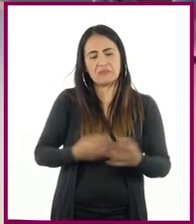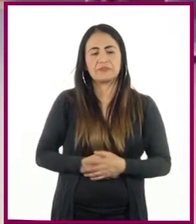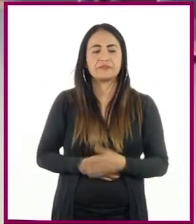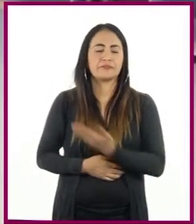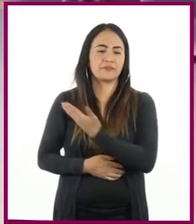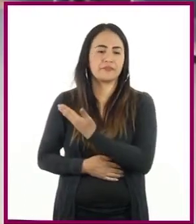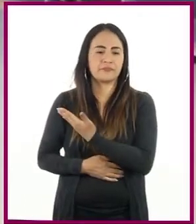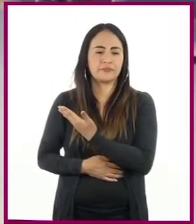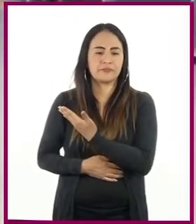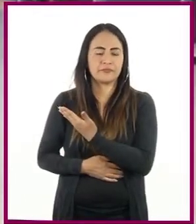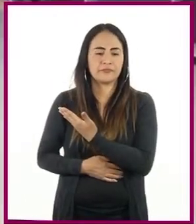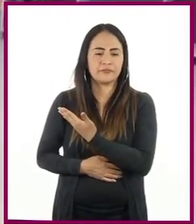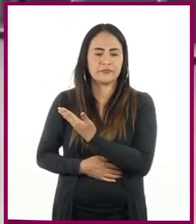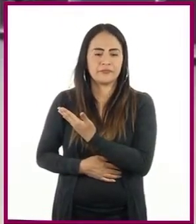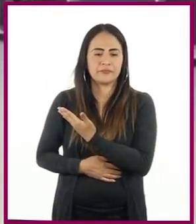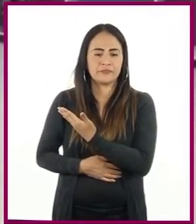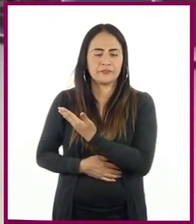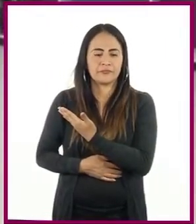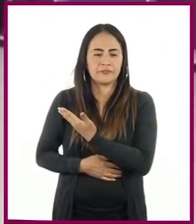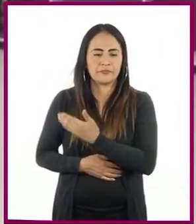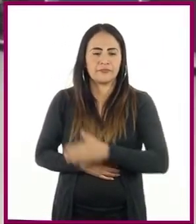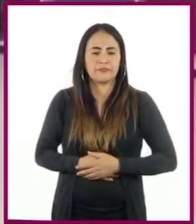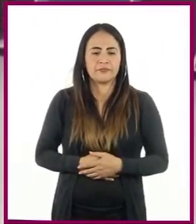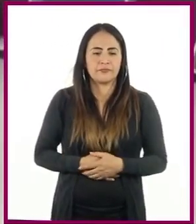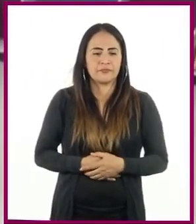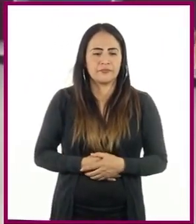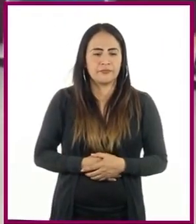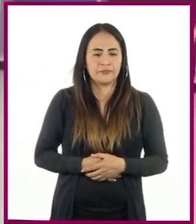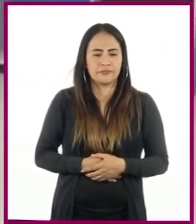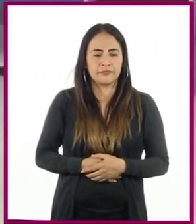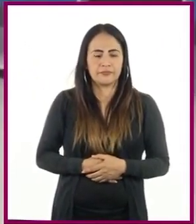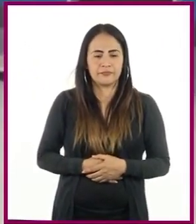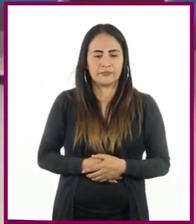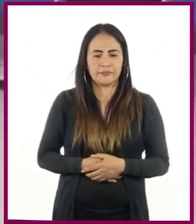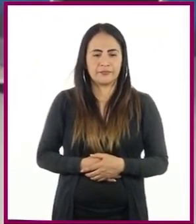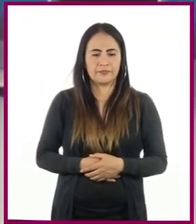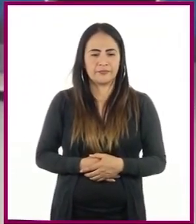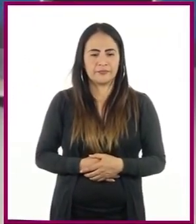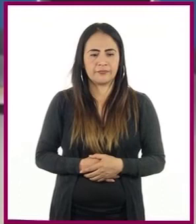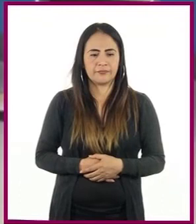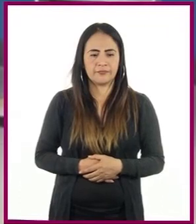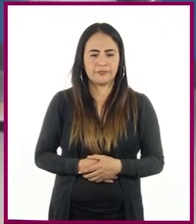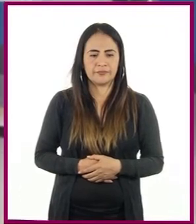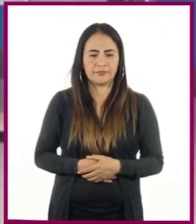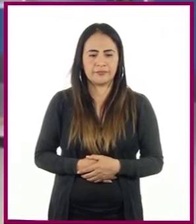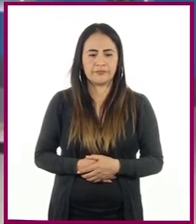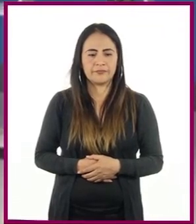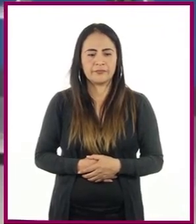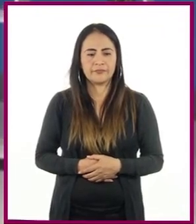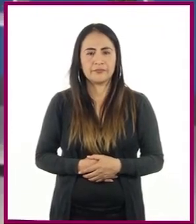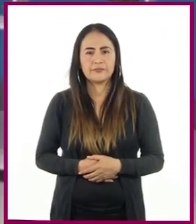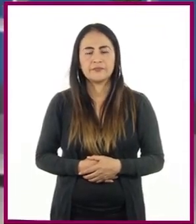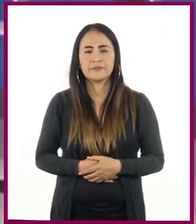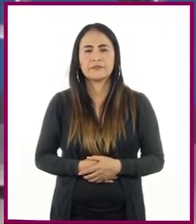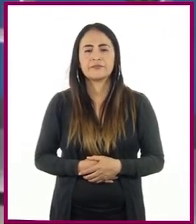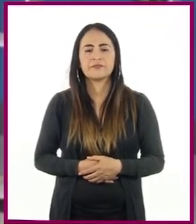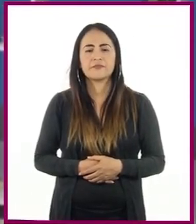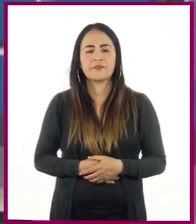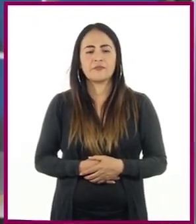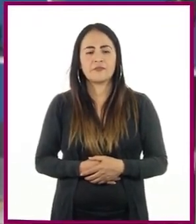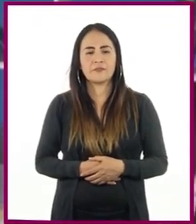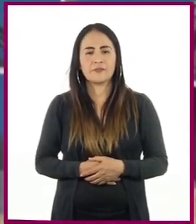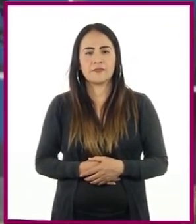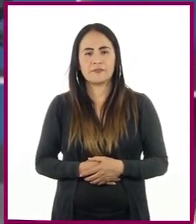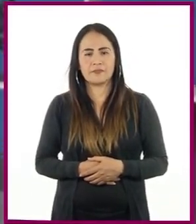de los primeros conflictos bélicos documentados por la televisión y la prensa a gran escala. Esto hizo posible que desde